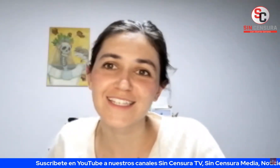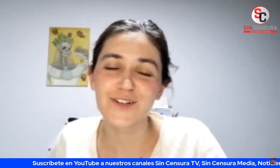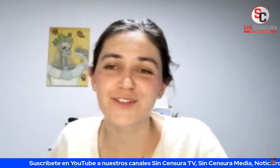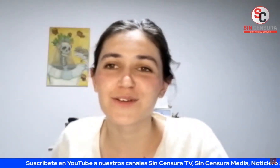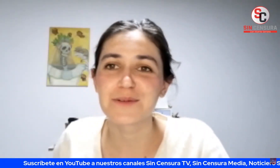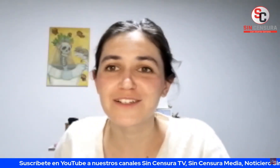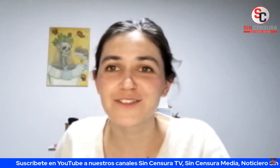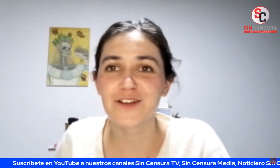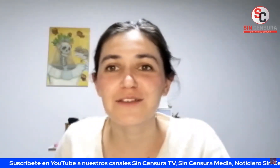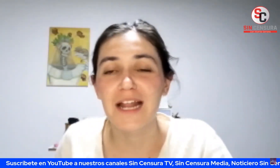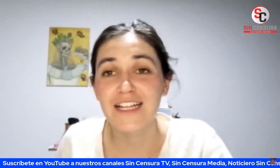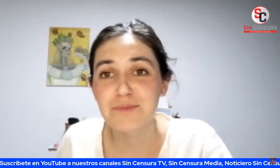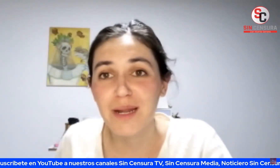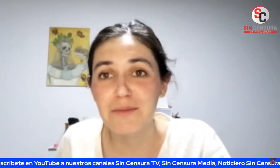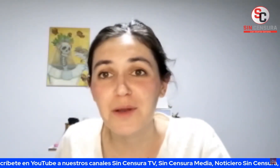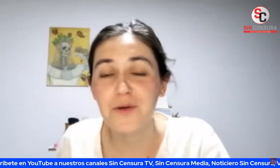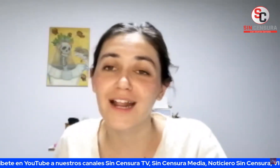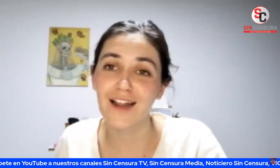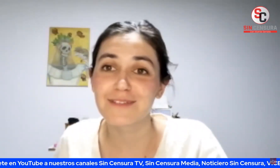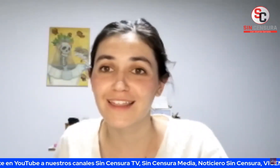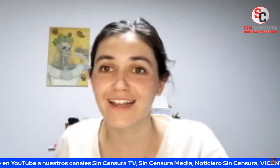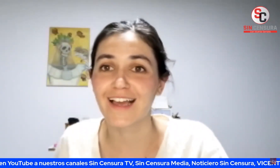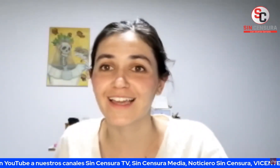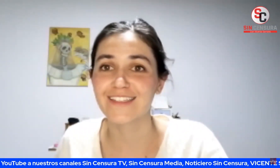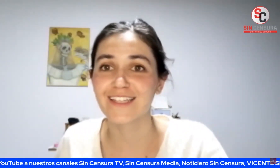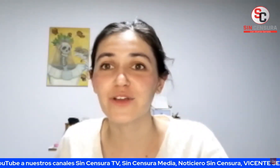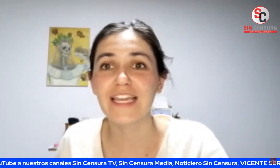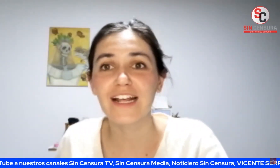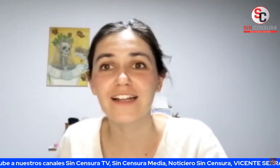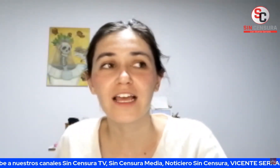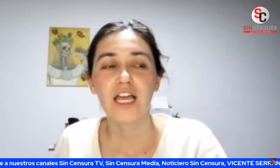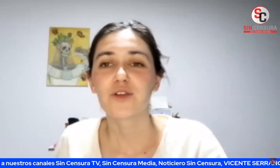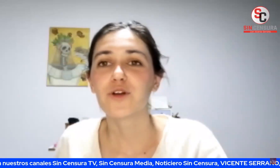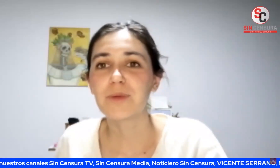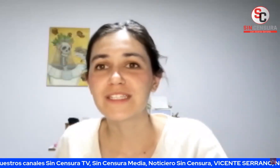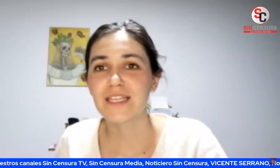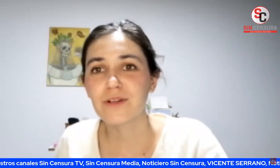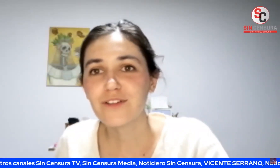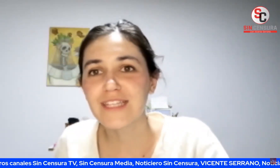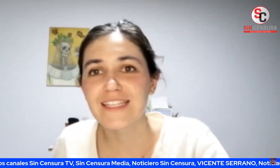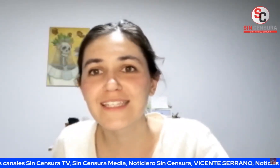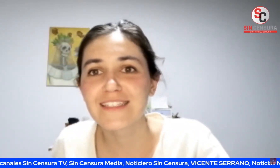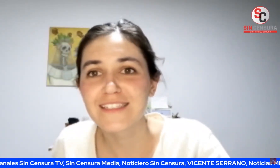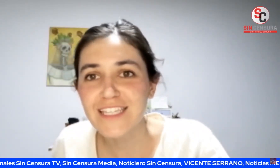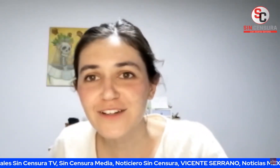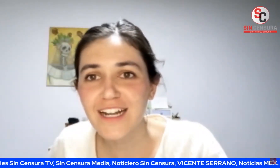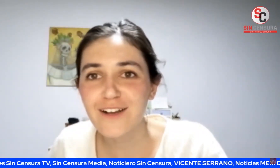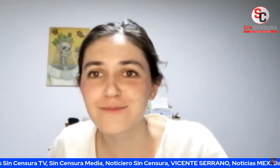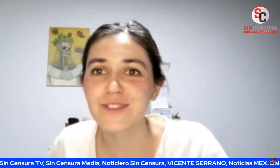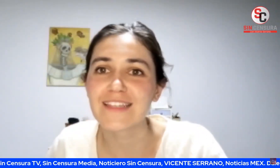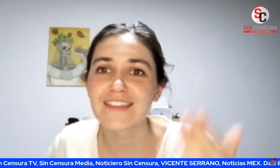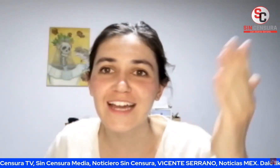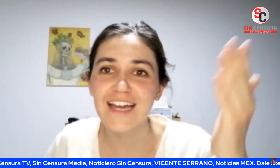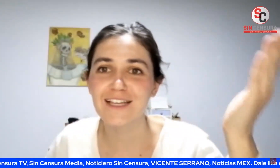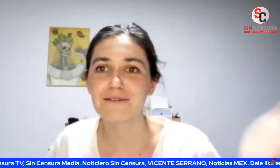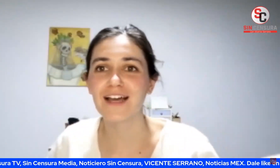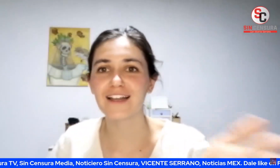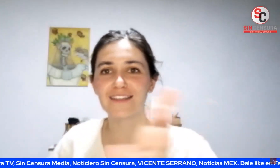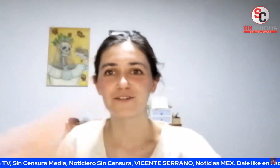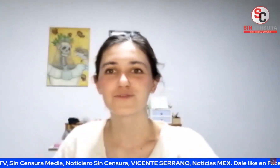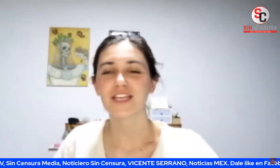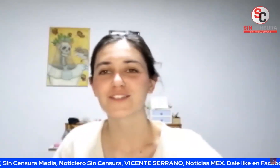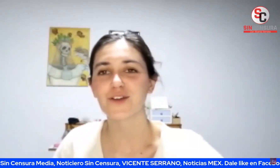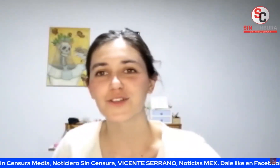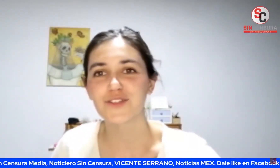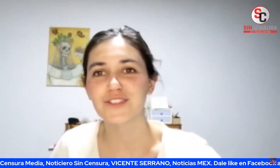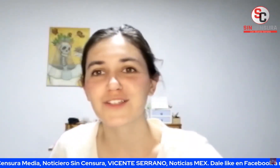estaban haciendo los gobiernos neoliberales para mejorar la vida de la gente, ¿no? Y que uno piensa, bueno, tan sencillo era como sentarse a hablar